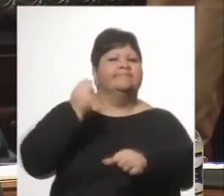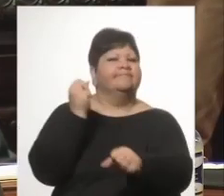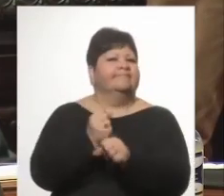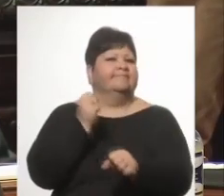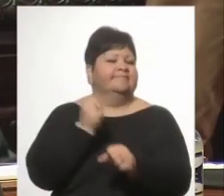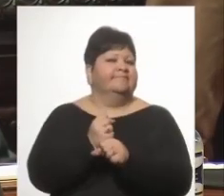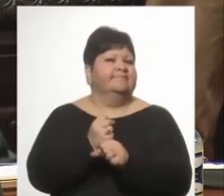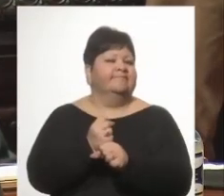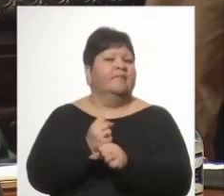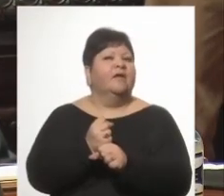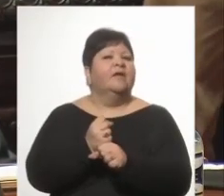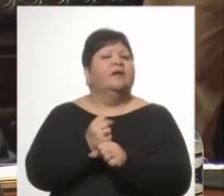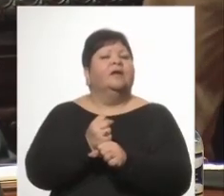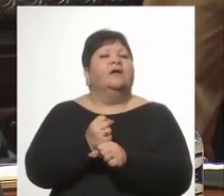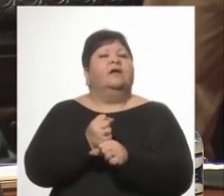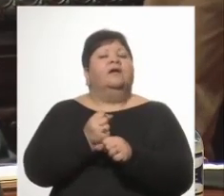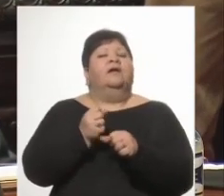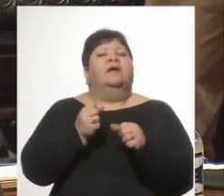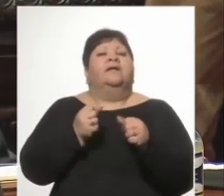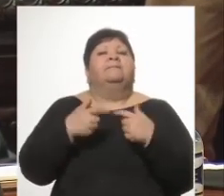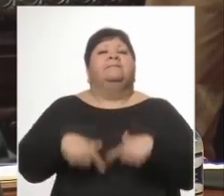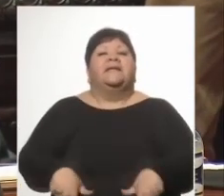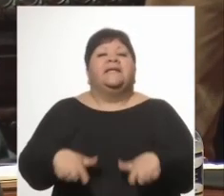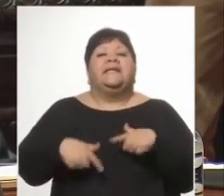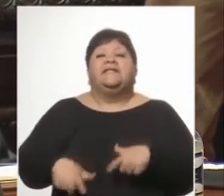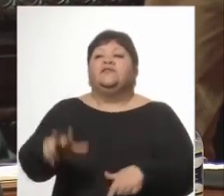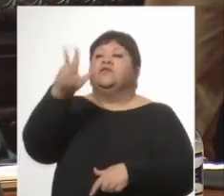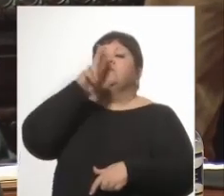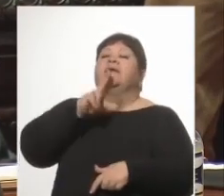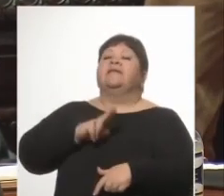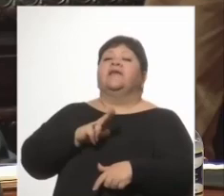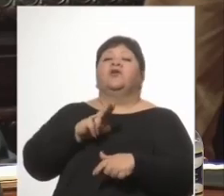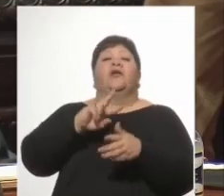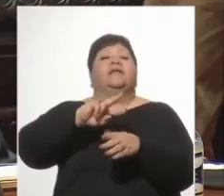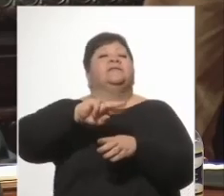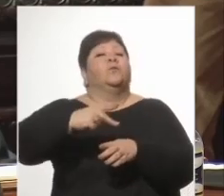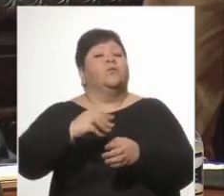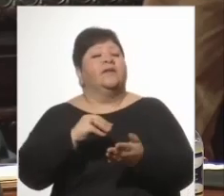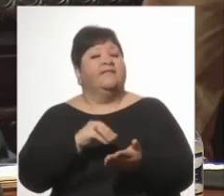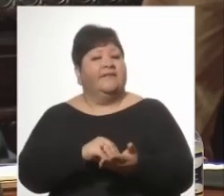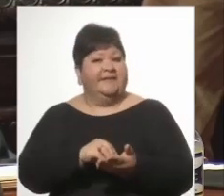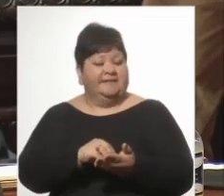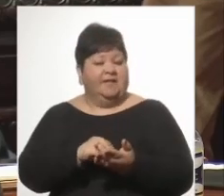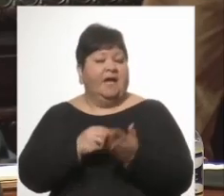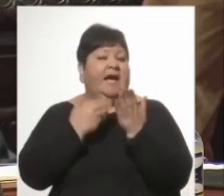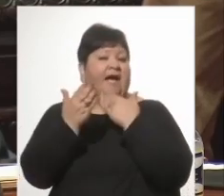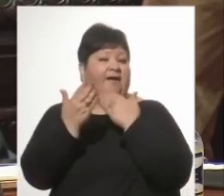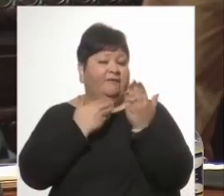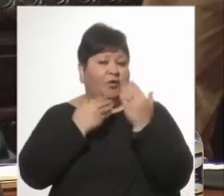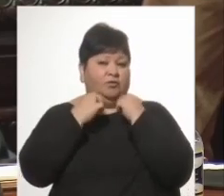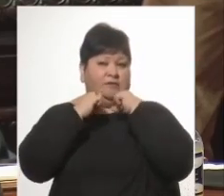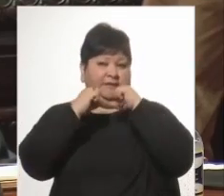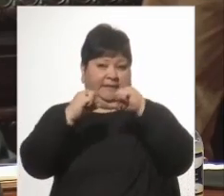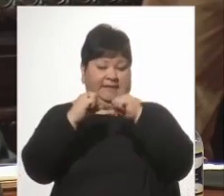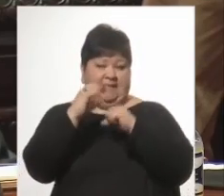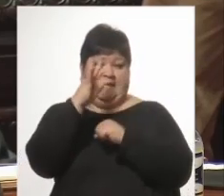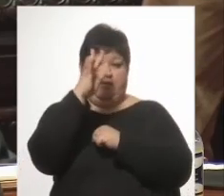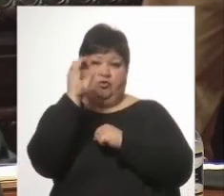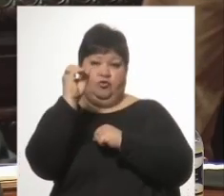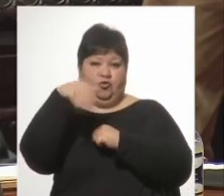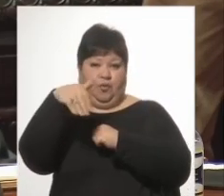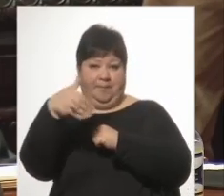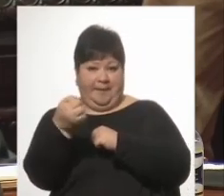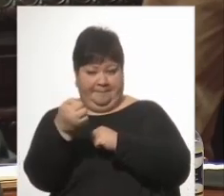hincapié en que el ministro me dijo que en la segunda oportunidad lo habló con el secretario de Presidencia, doctor Miguel